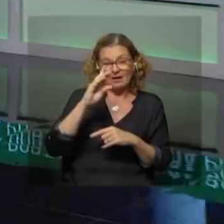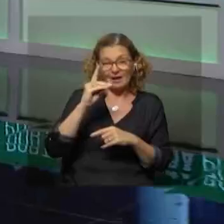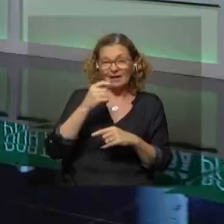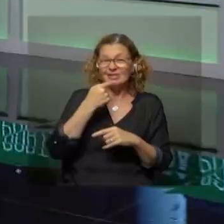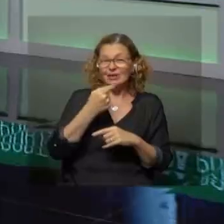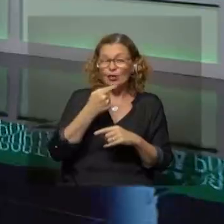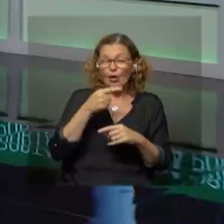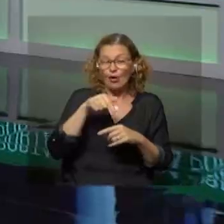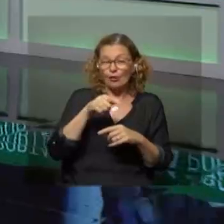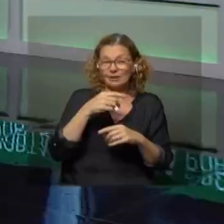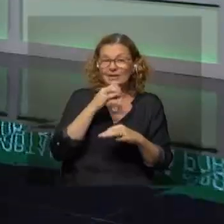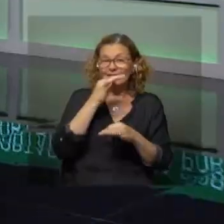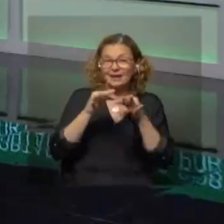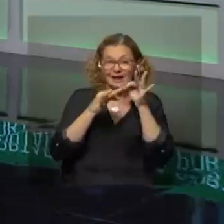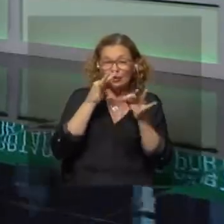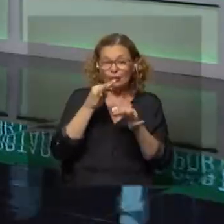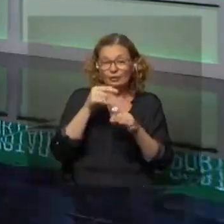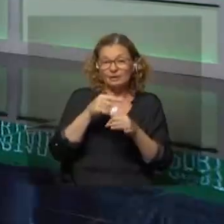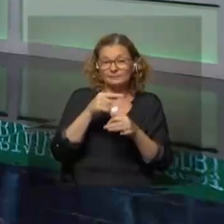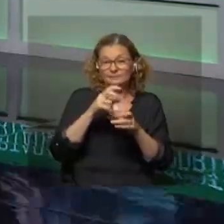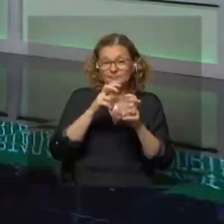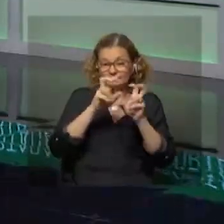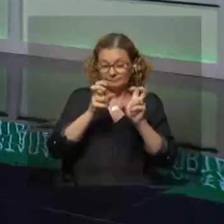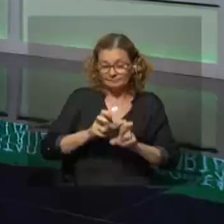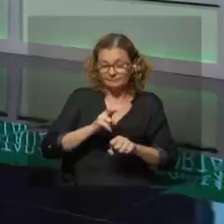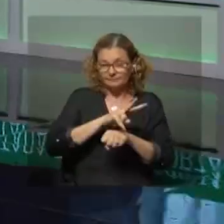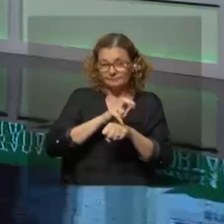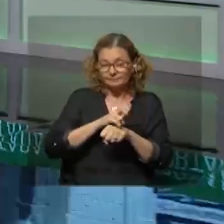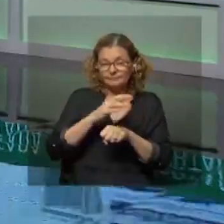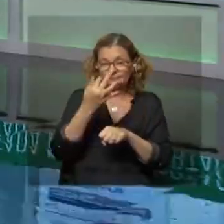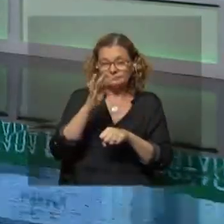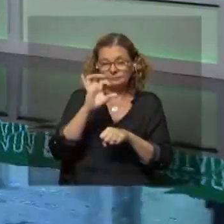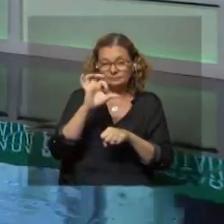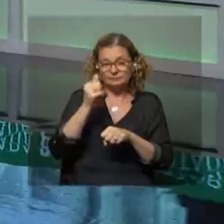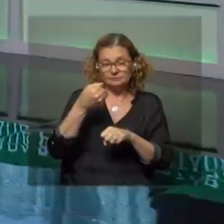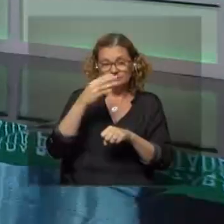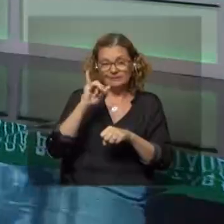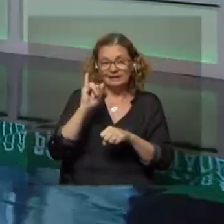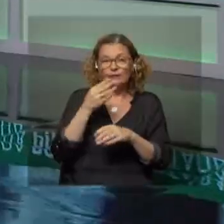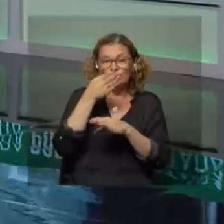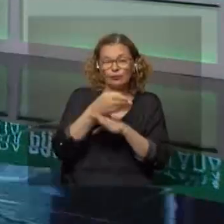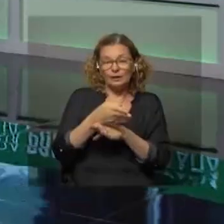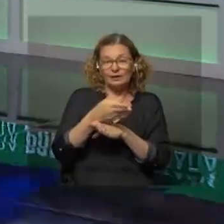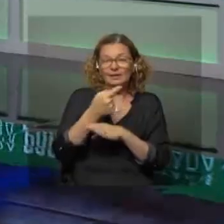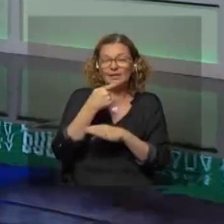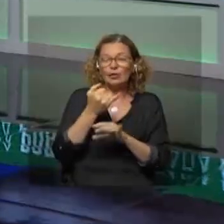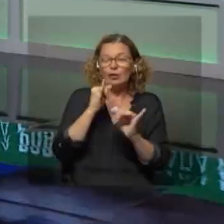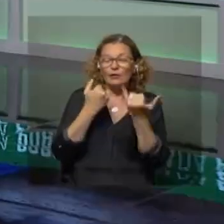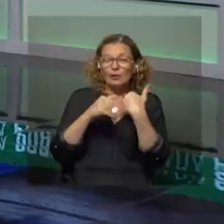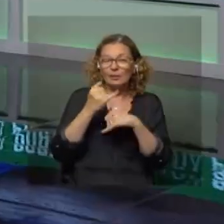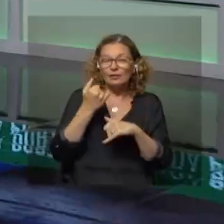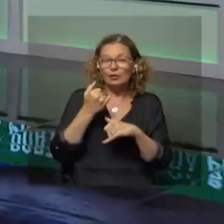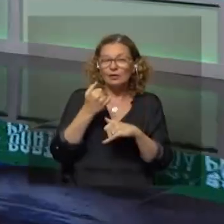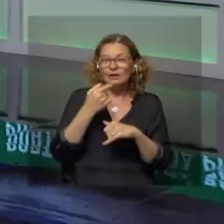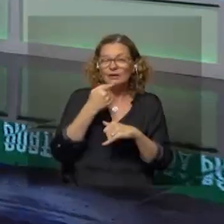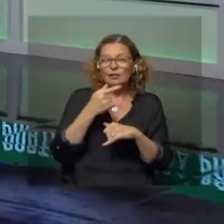víctima es la causa de fionaje en su contra que Investiga la fiscal Gabriela fossati tras su comparecencia Vergara informó que fossati